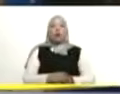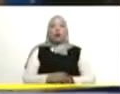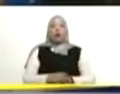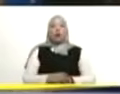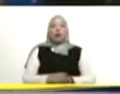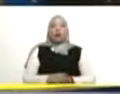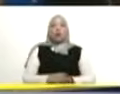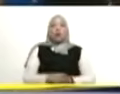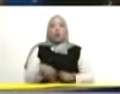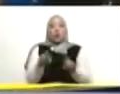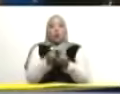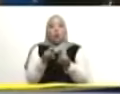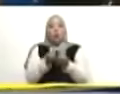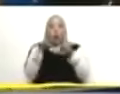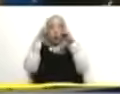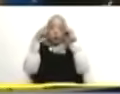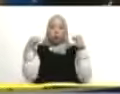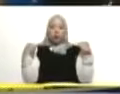como monja,